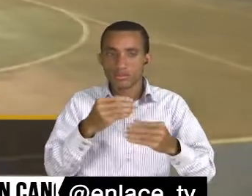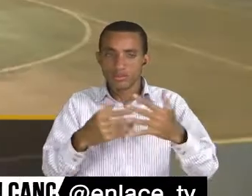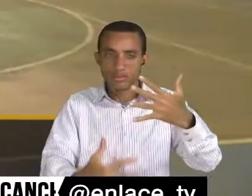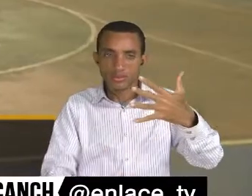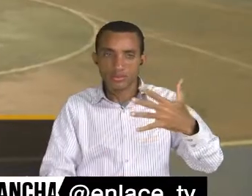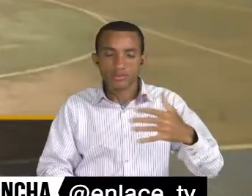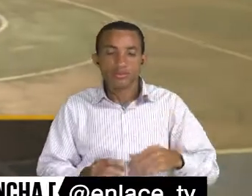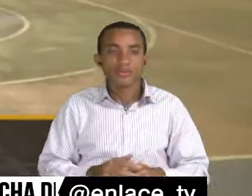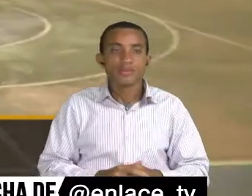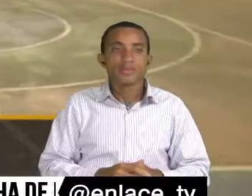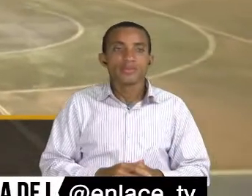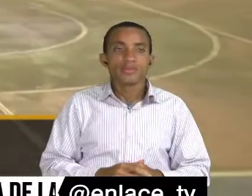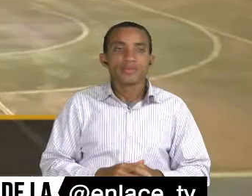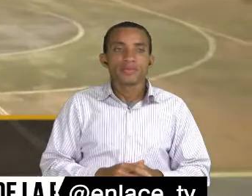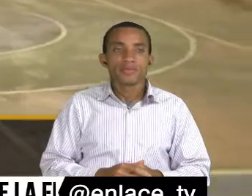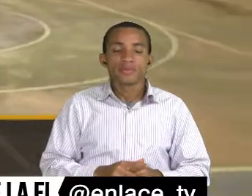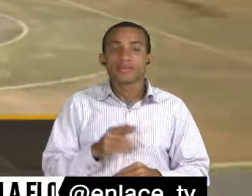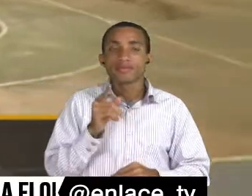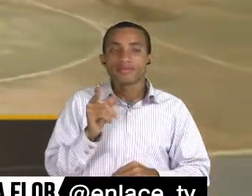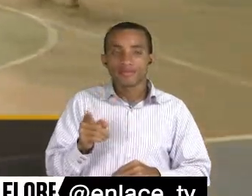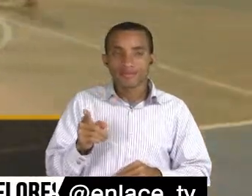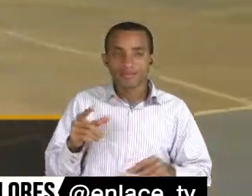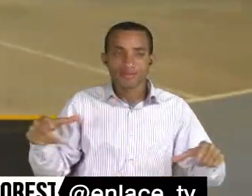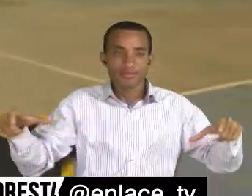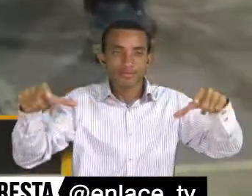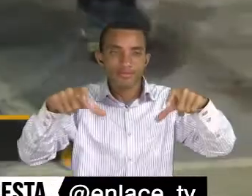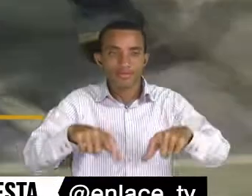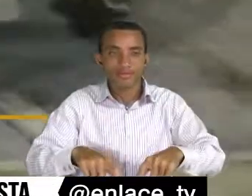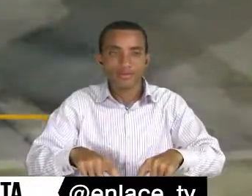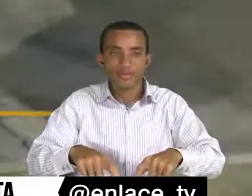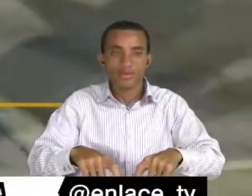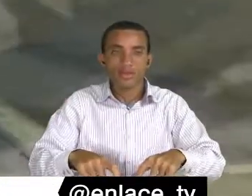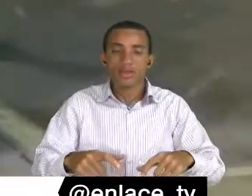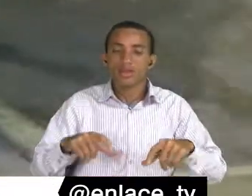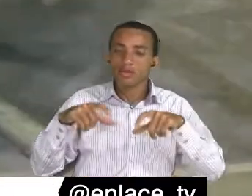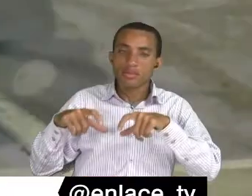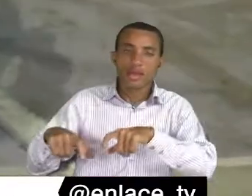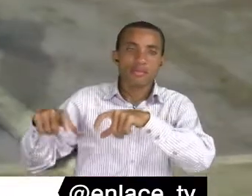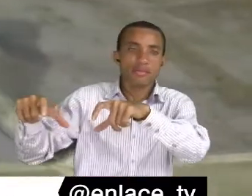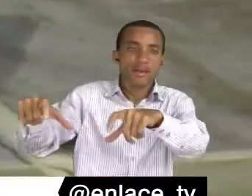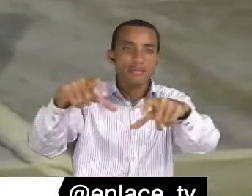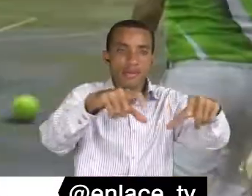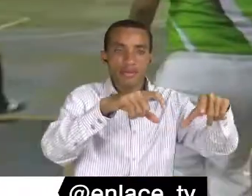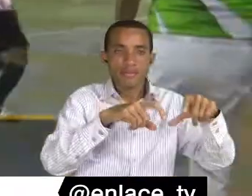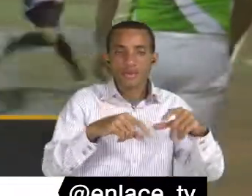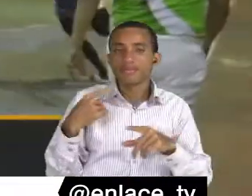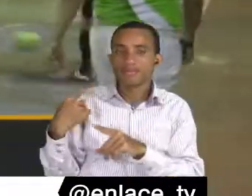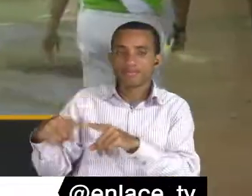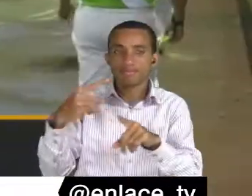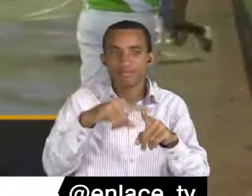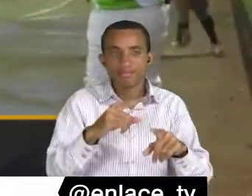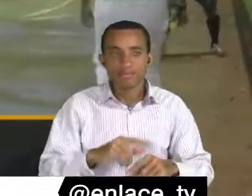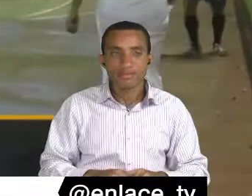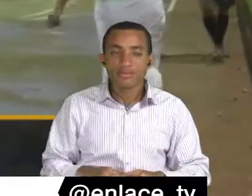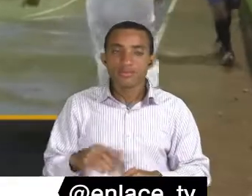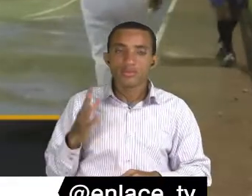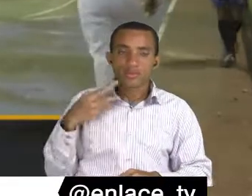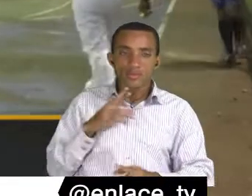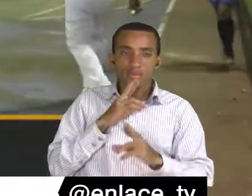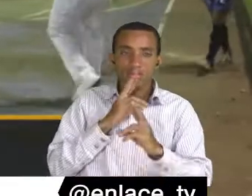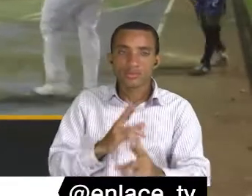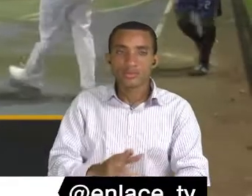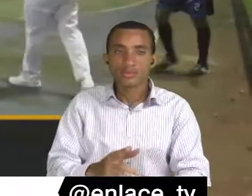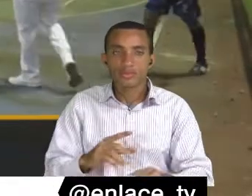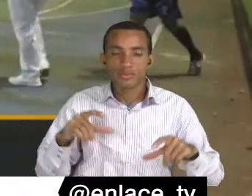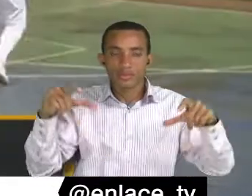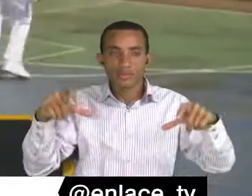avanza el torneo descentralizado de microfútbol que se juega en varios escenarios deportivos de la ciudad. Estos son los resultados de los últimos encuentros jugados en la